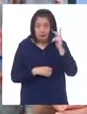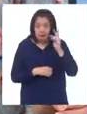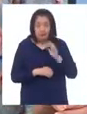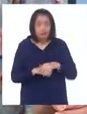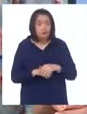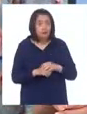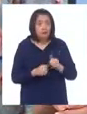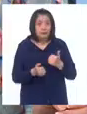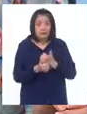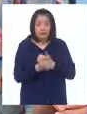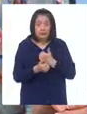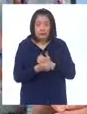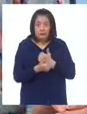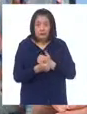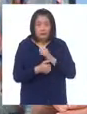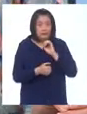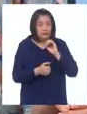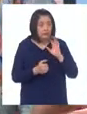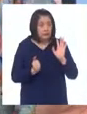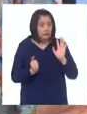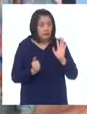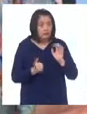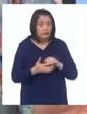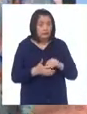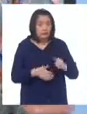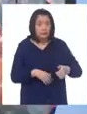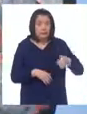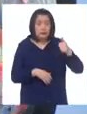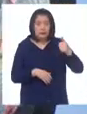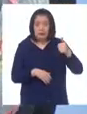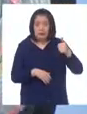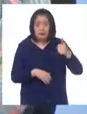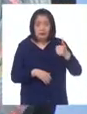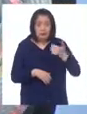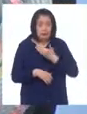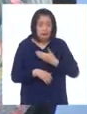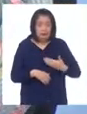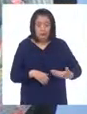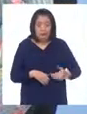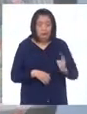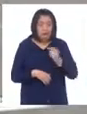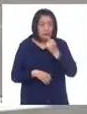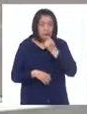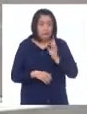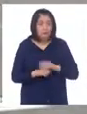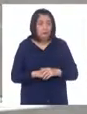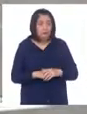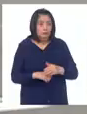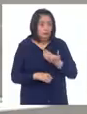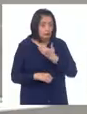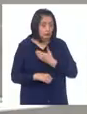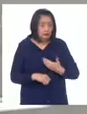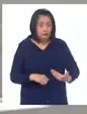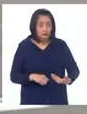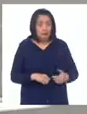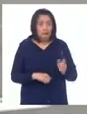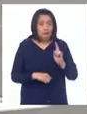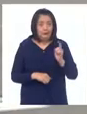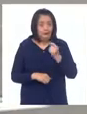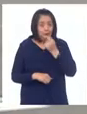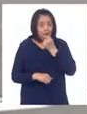Fujimori. Desde Ayacucho remarcó que el jefe de Estado no es un árbitro. Un presidente no es un